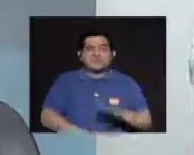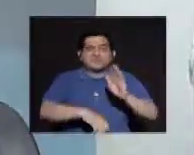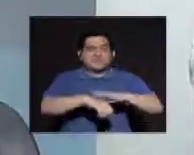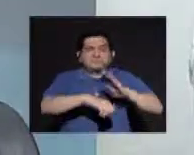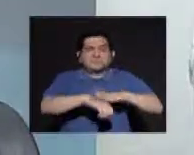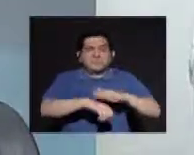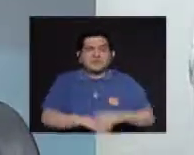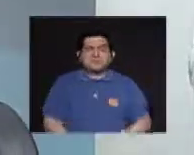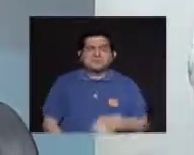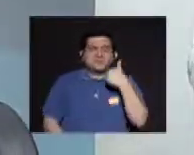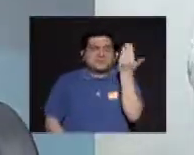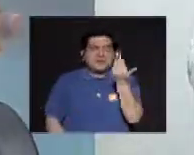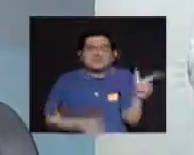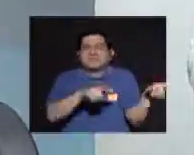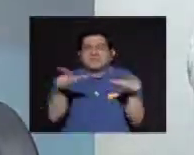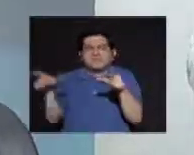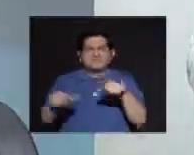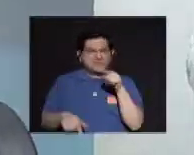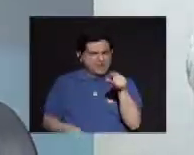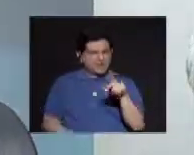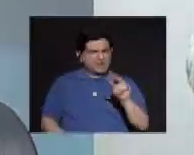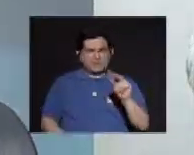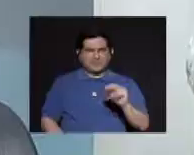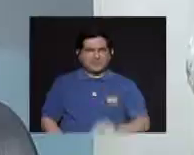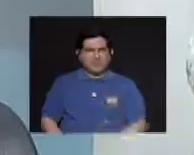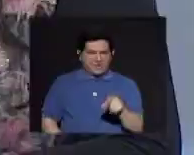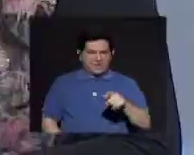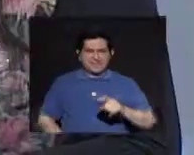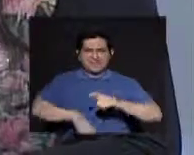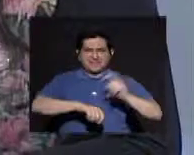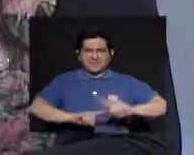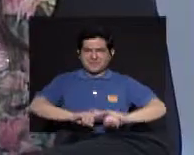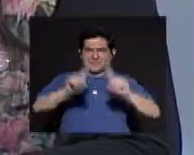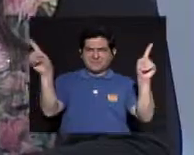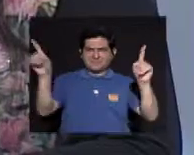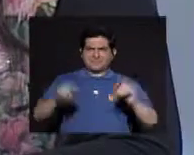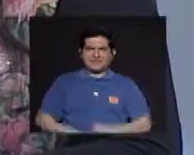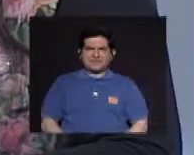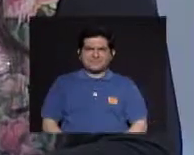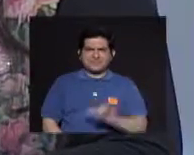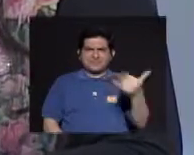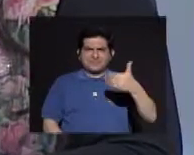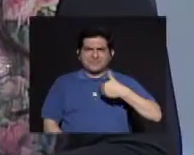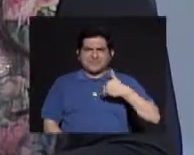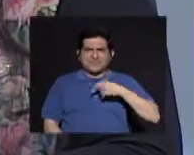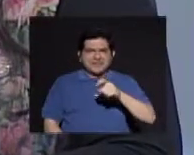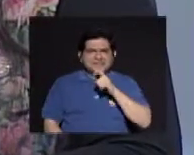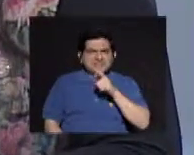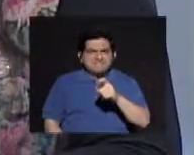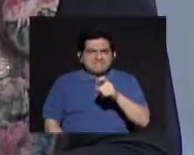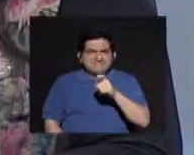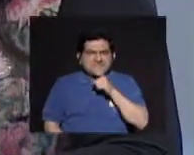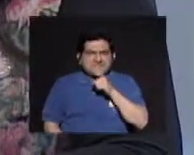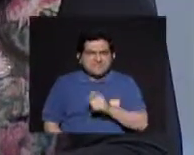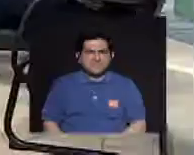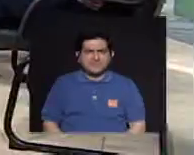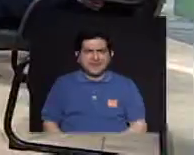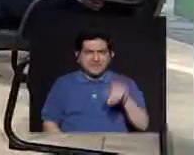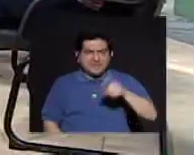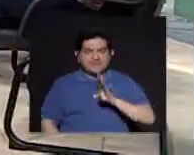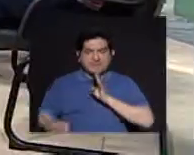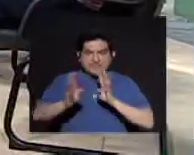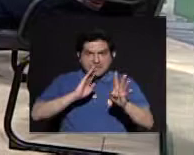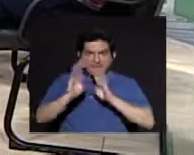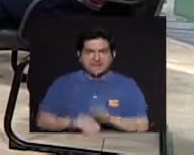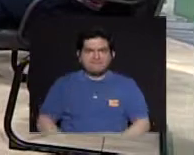un permiso y listo. Entonces me llamó mucho la atención porque era de época, porque, bueno, teníamos la dificultad